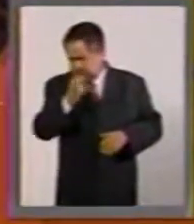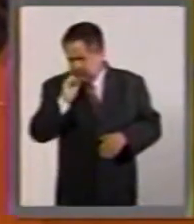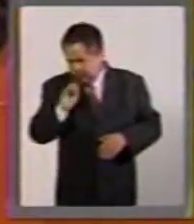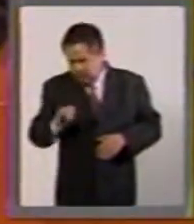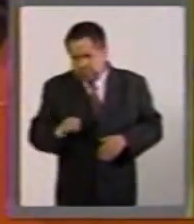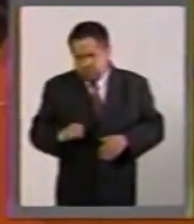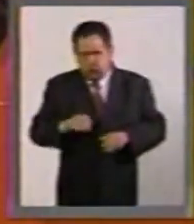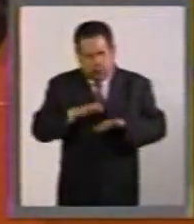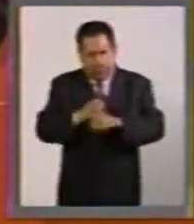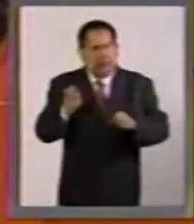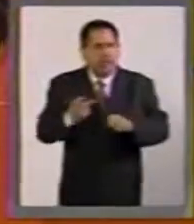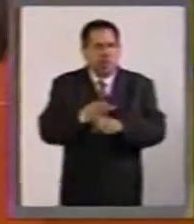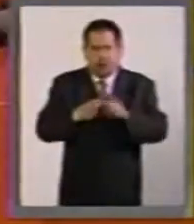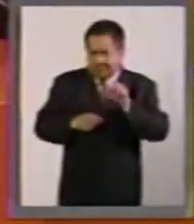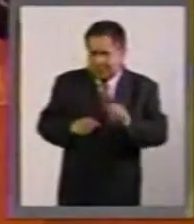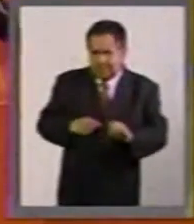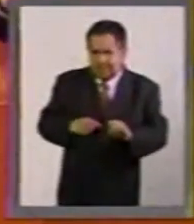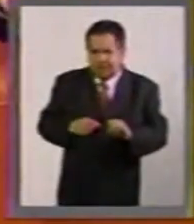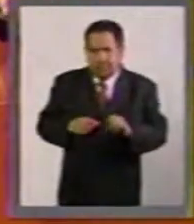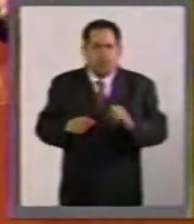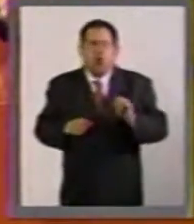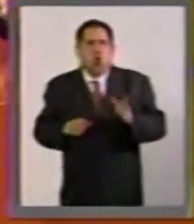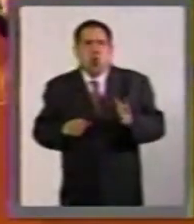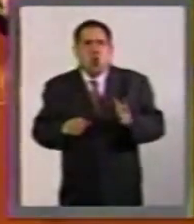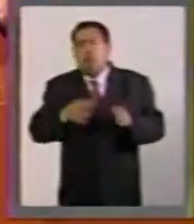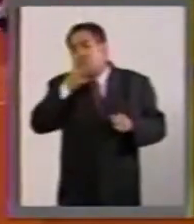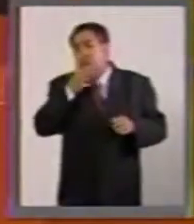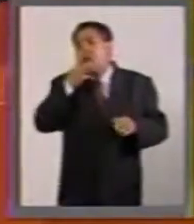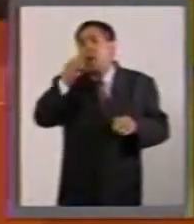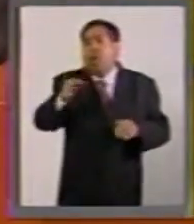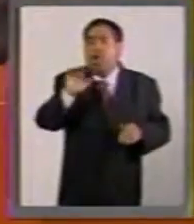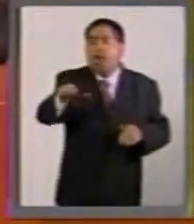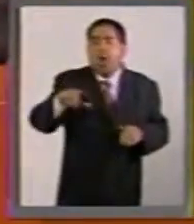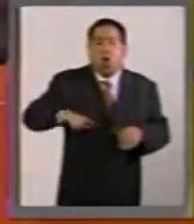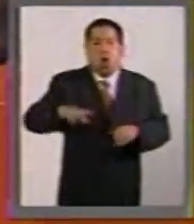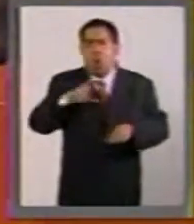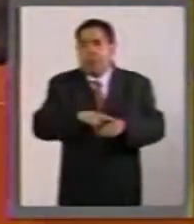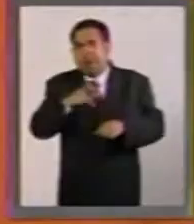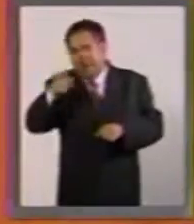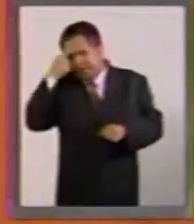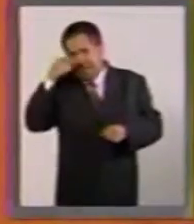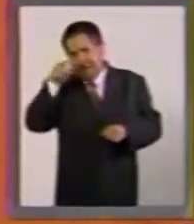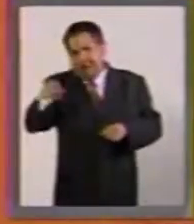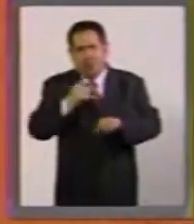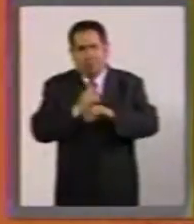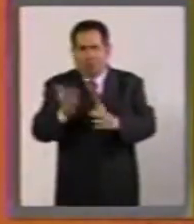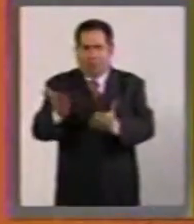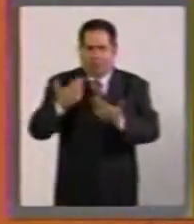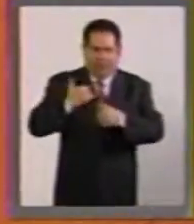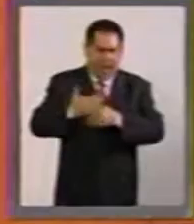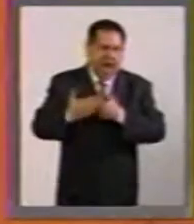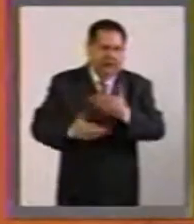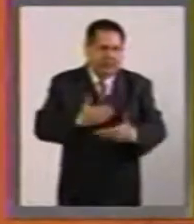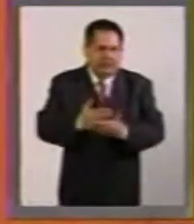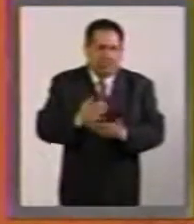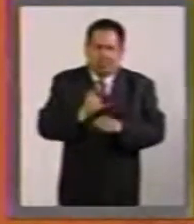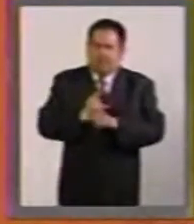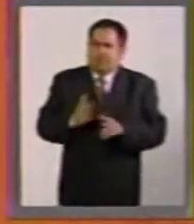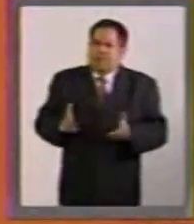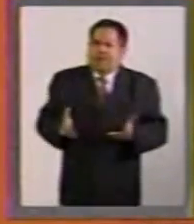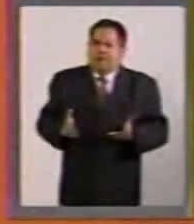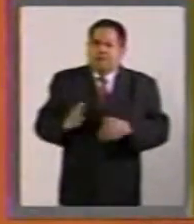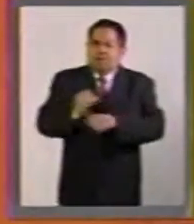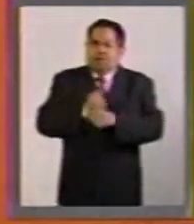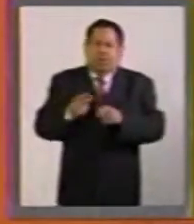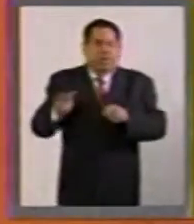sobre estos hechos, pero nunca podrá ser un exhorto al gobernador para que informe avances de investigaciones